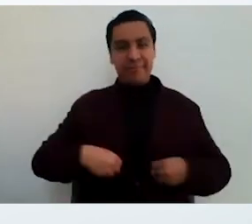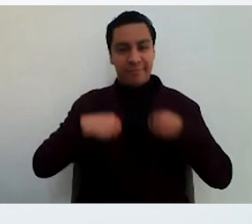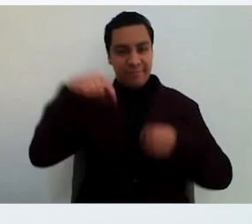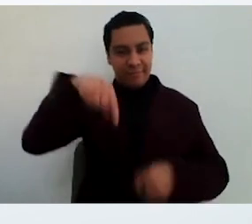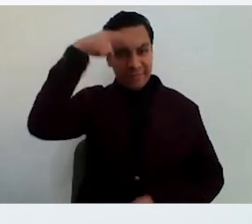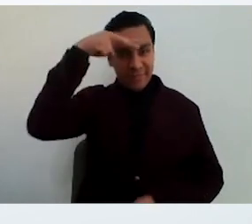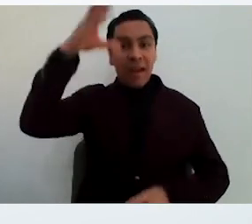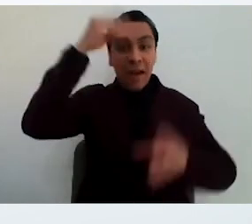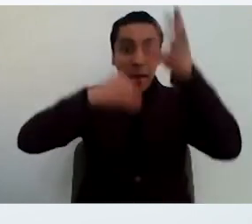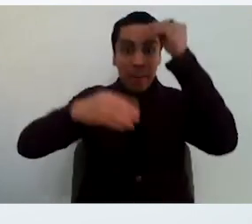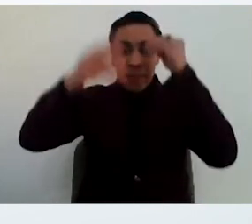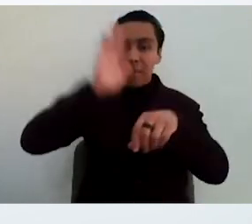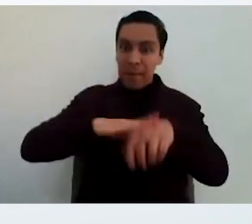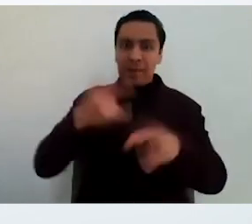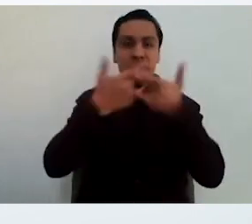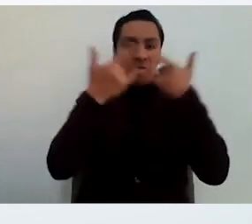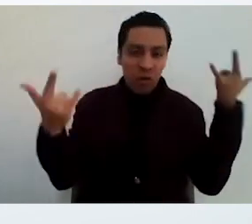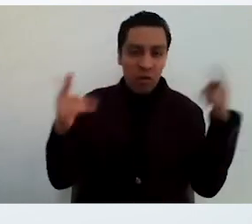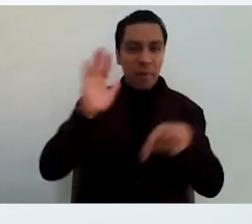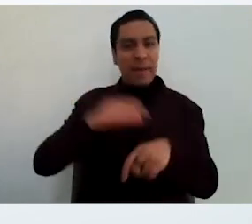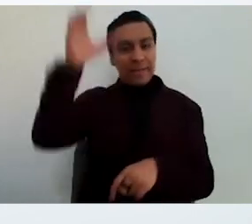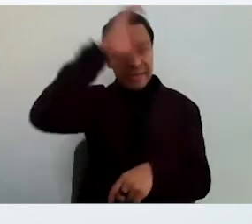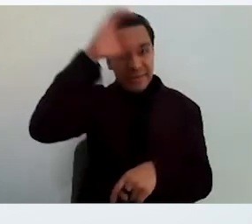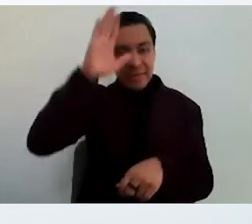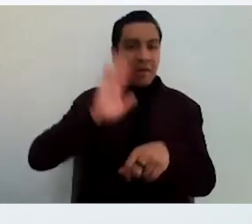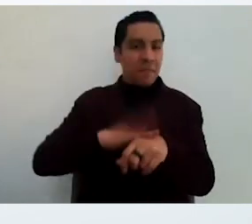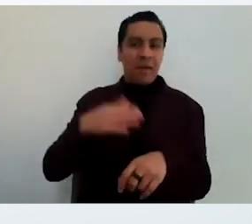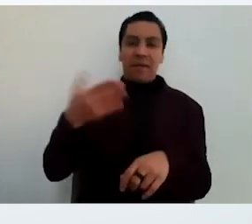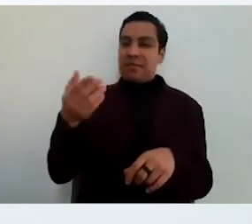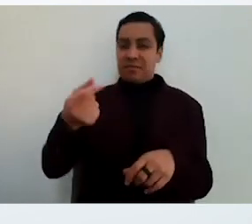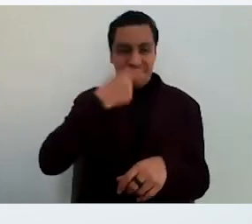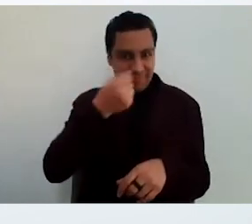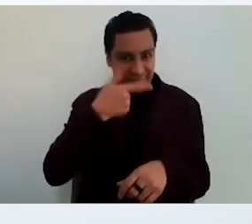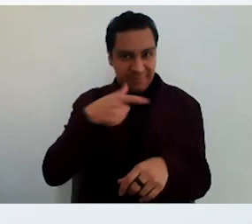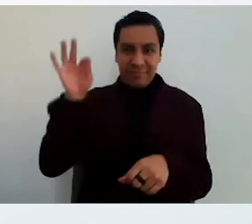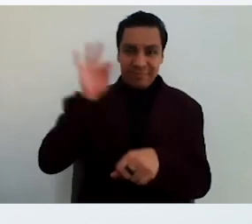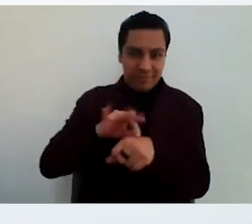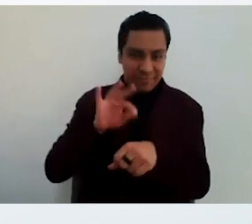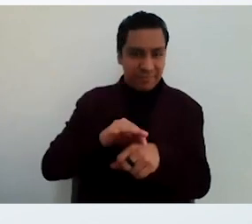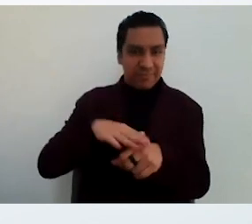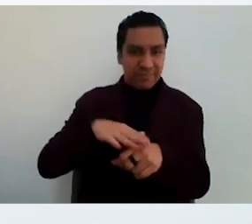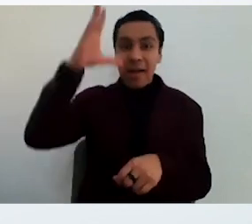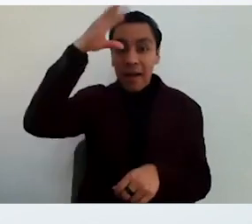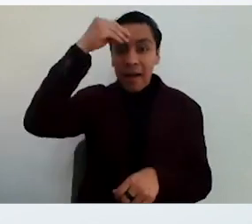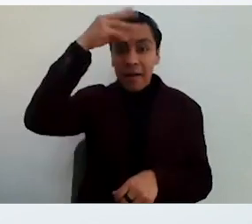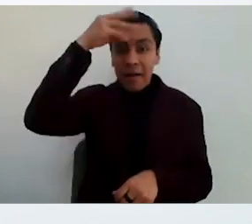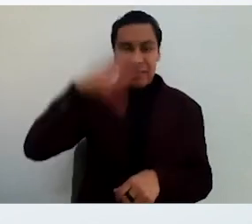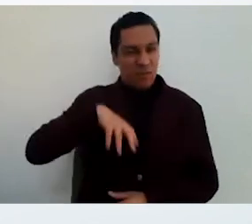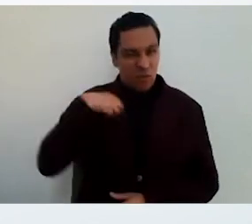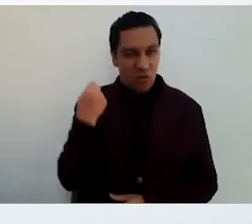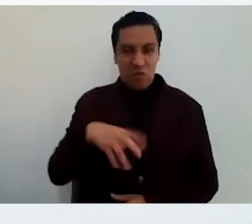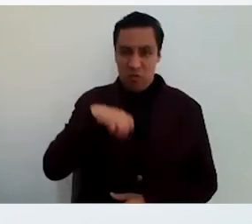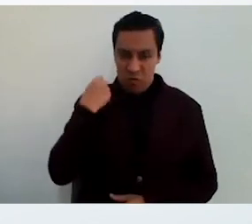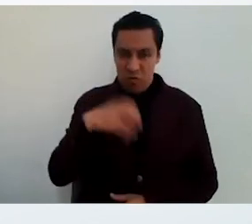una cohesión social, pero sobre todo una perspectiva de que necesitamos estar un esfuerzo